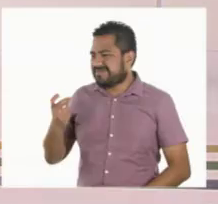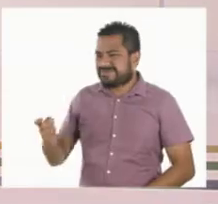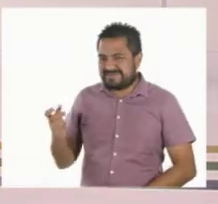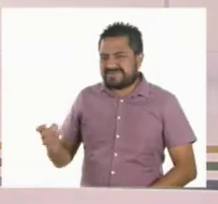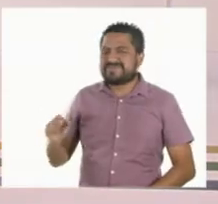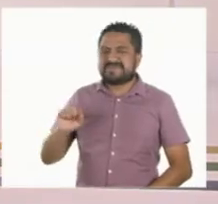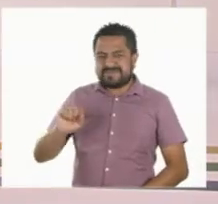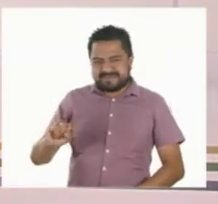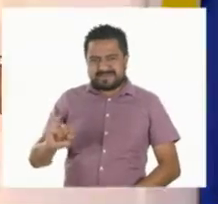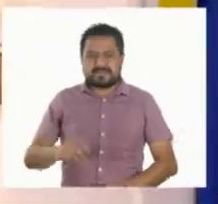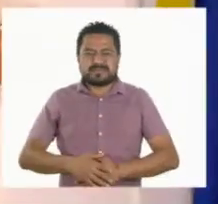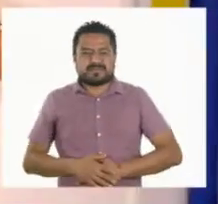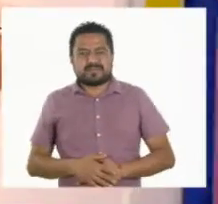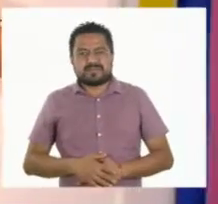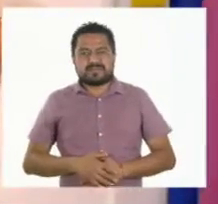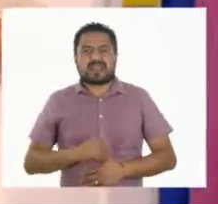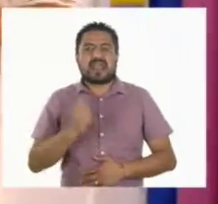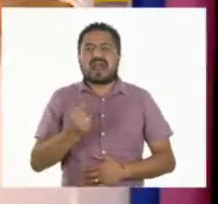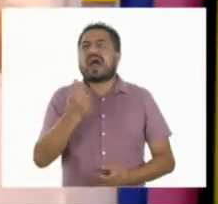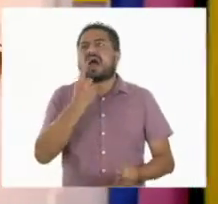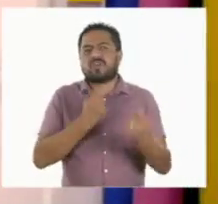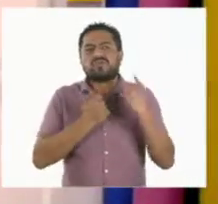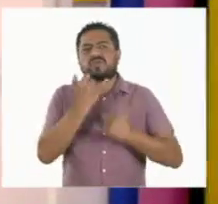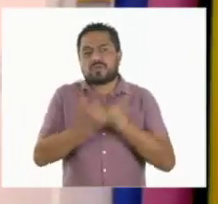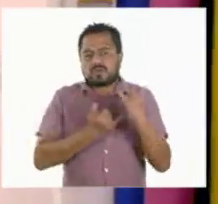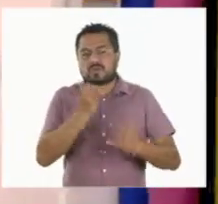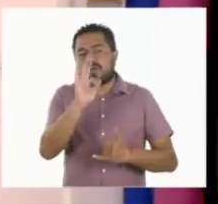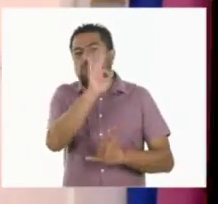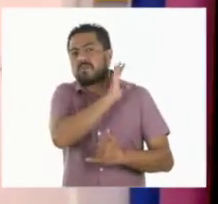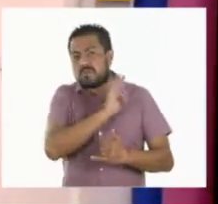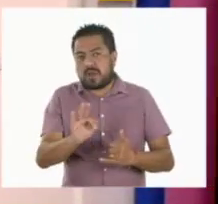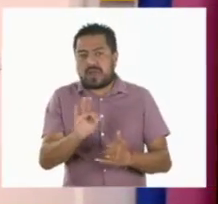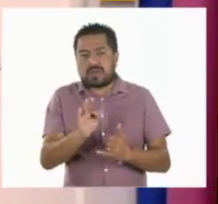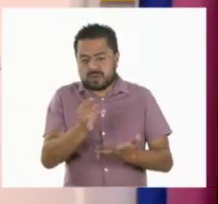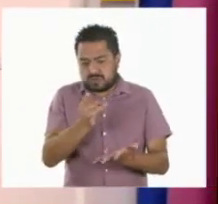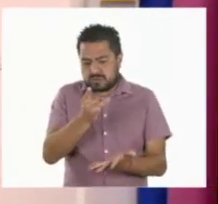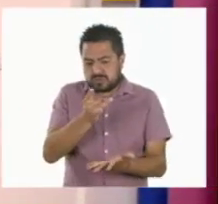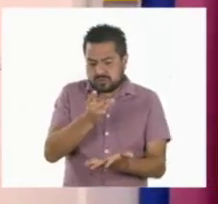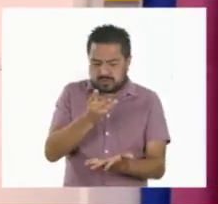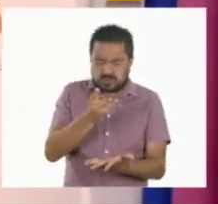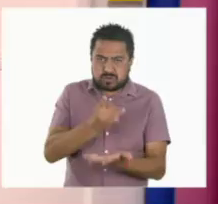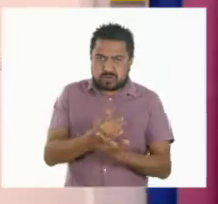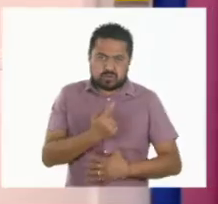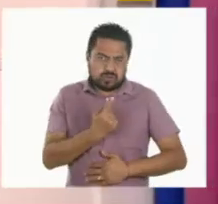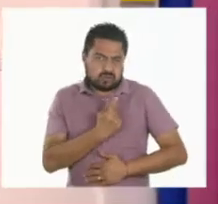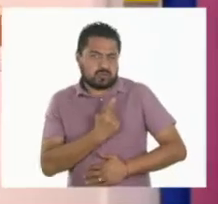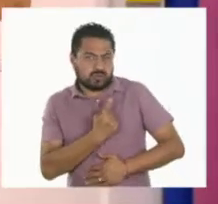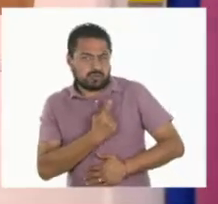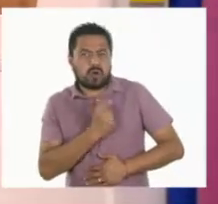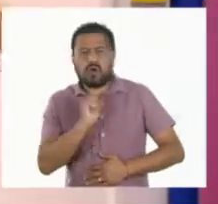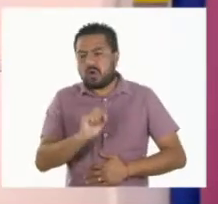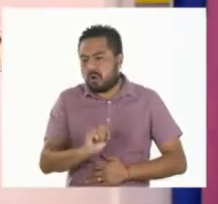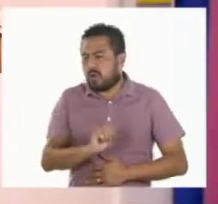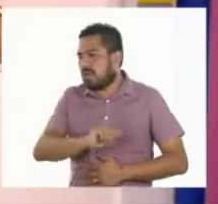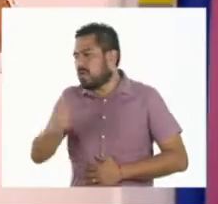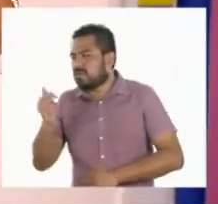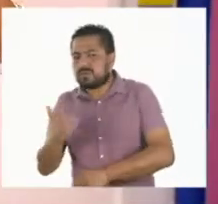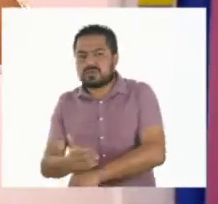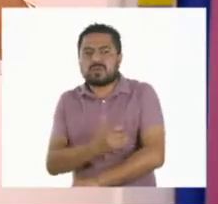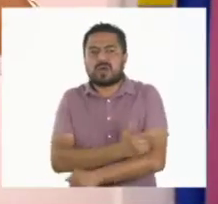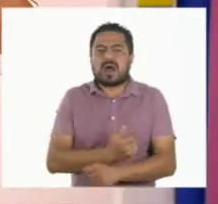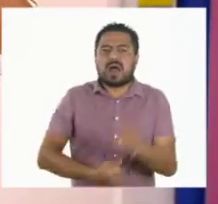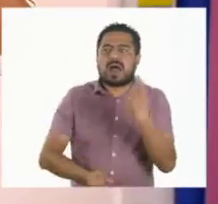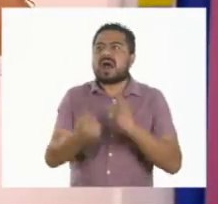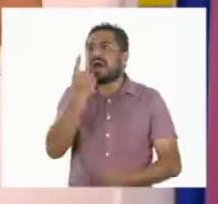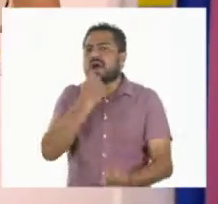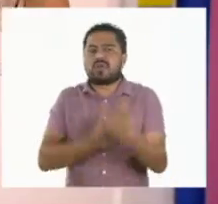Exactamente. Sí, hay algunos juegos que se pueden jugar solo y hay unos que se van acompañados. Hay unos que se